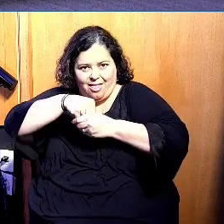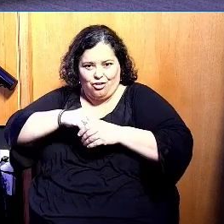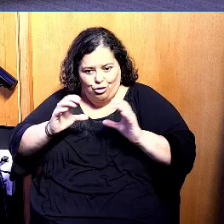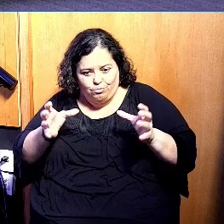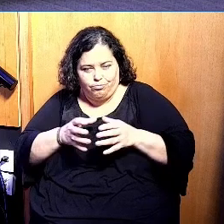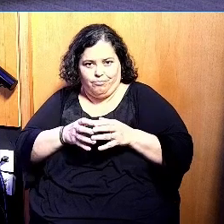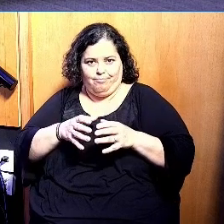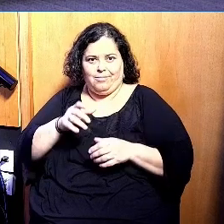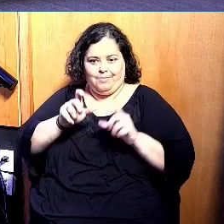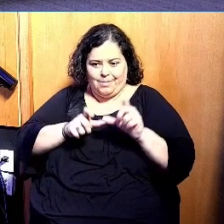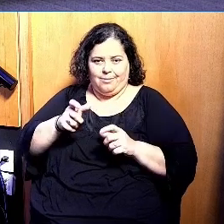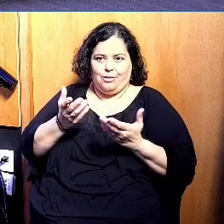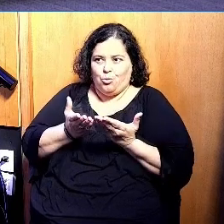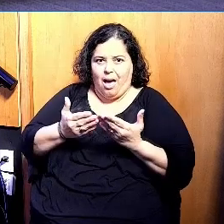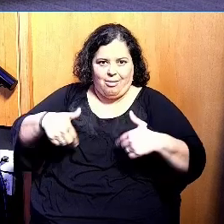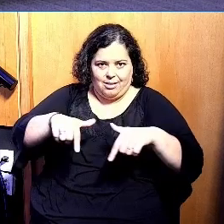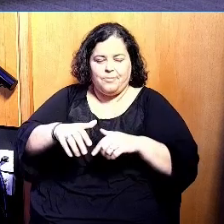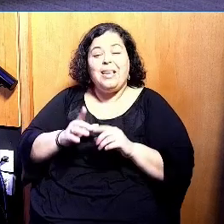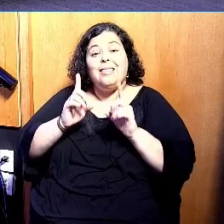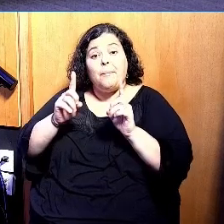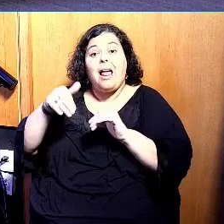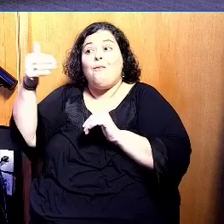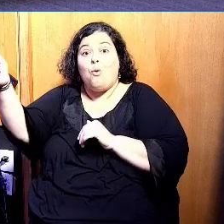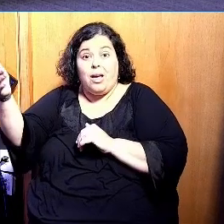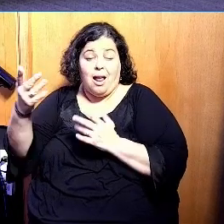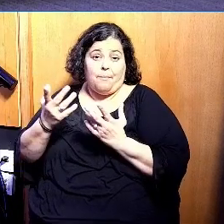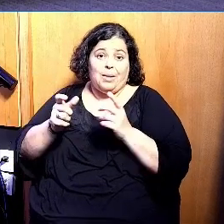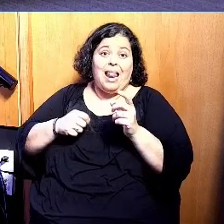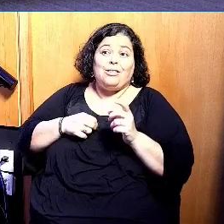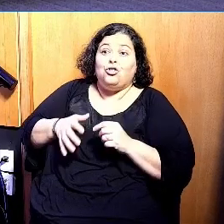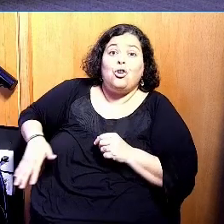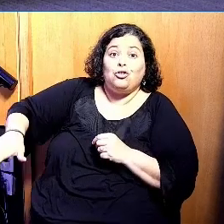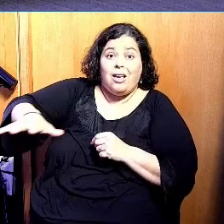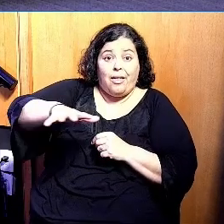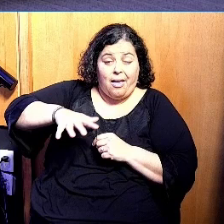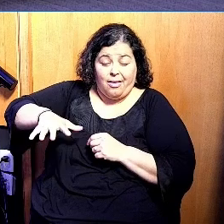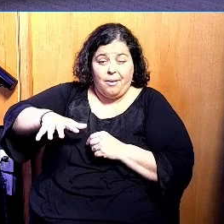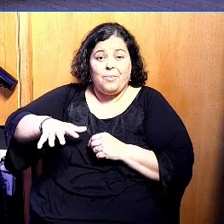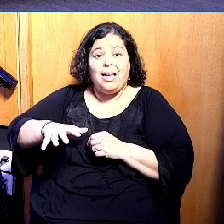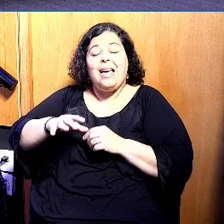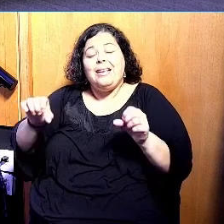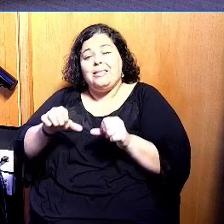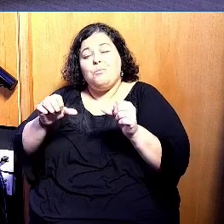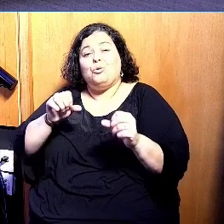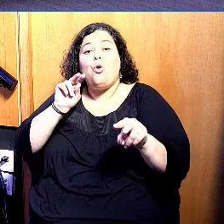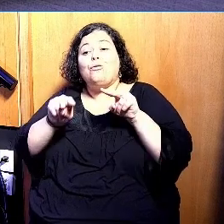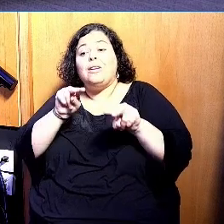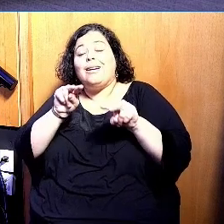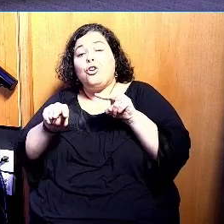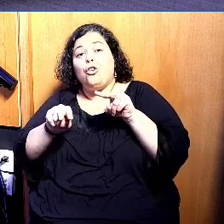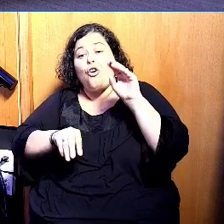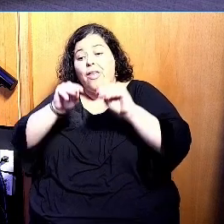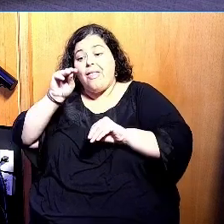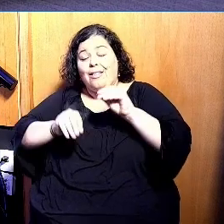que tiene que ver con la sociedad civil o hacia la afuera, desarrollamos el Observatorio de Datos